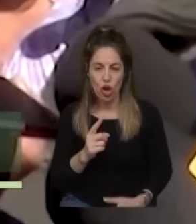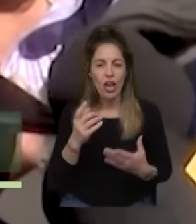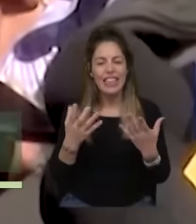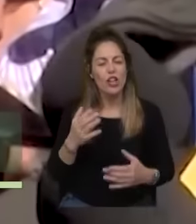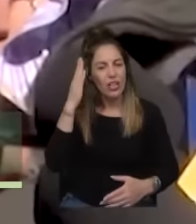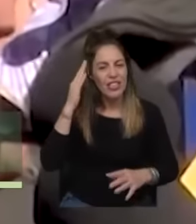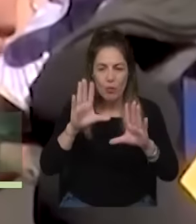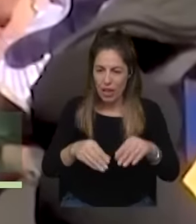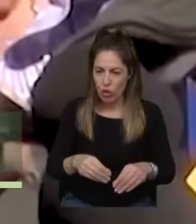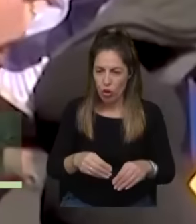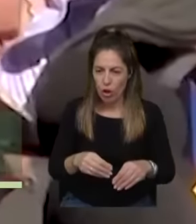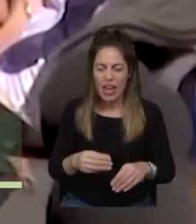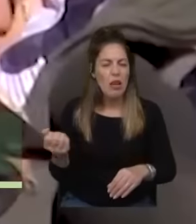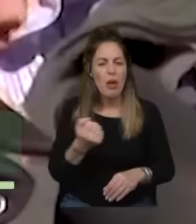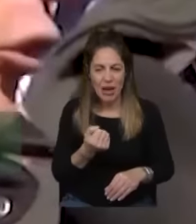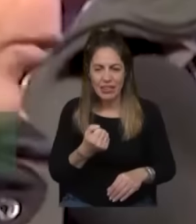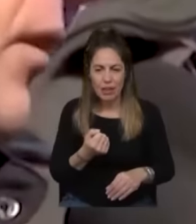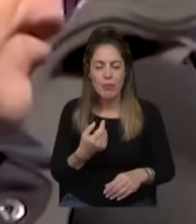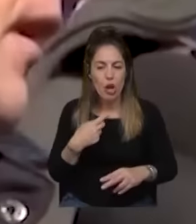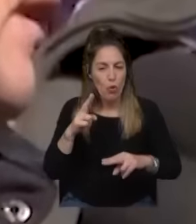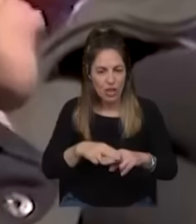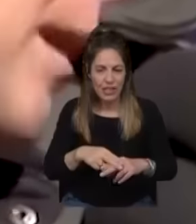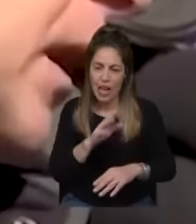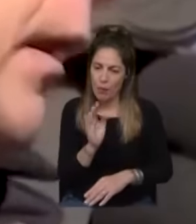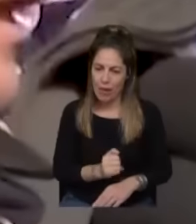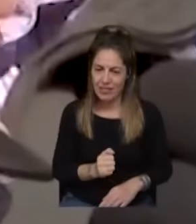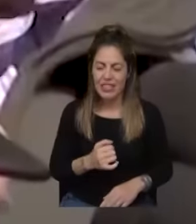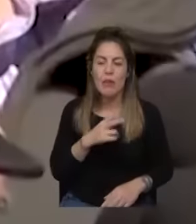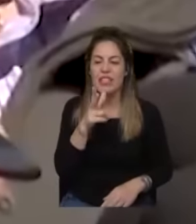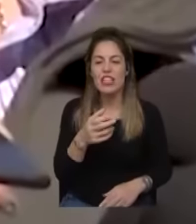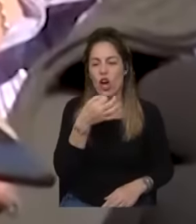paz y que mis hijos digan, qué huevo tuvo el viejo, solo eso quiero.